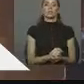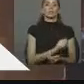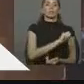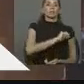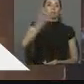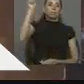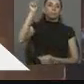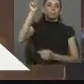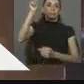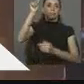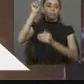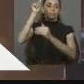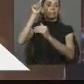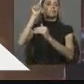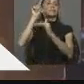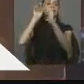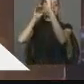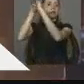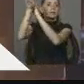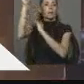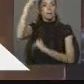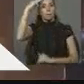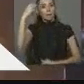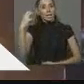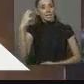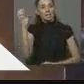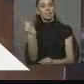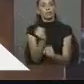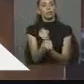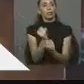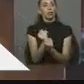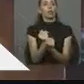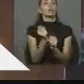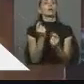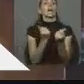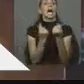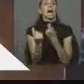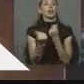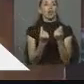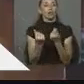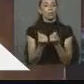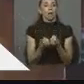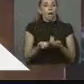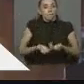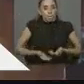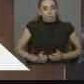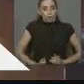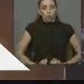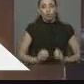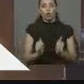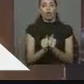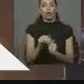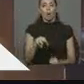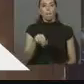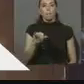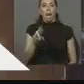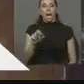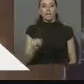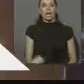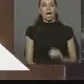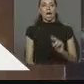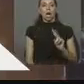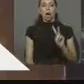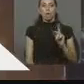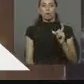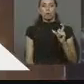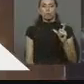Exiliado, en México se desempeñó en el área económica, fundaron con Mayra, Buscovich y